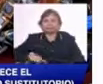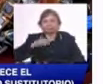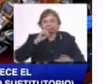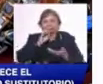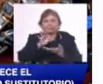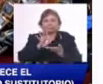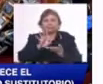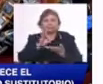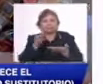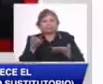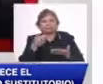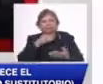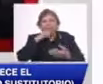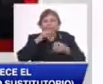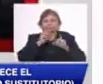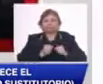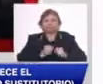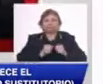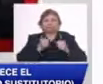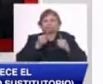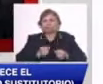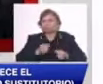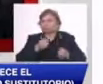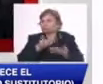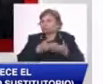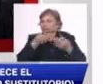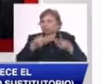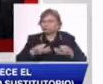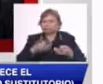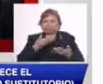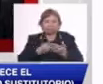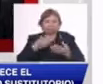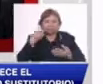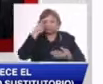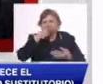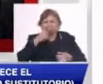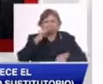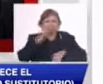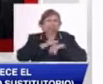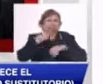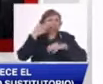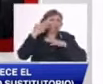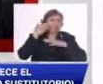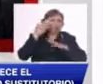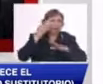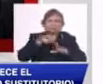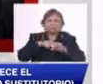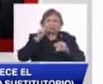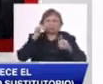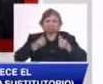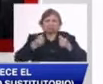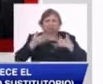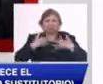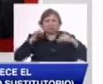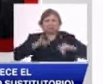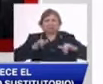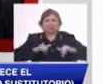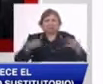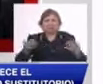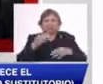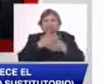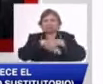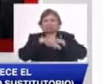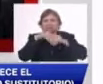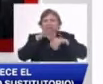Dina Boluarte, quien se aferra al poder. Definitivamente es una cara dura. Lejos de renunciar, se aferra a su cargo. Se lava